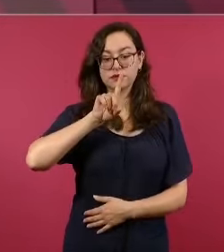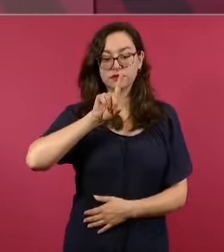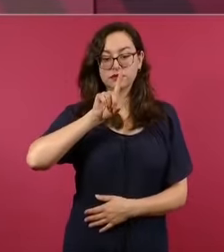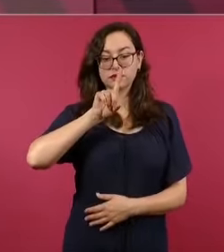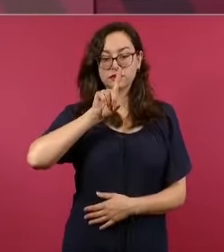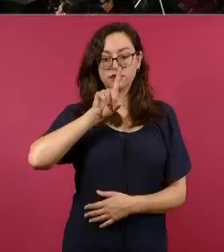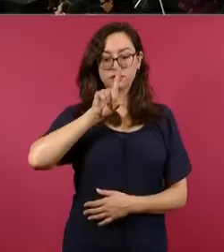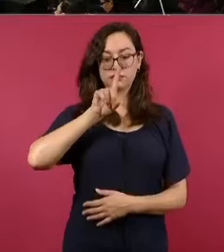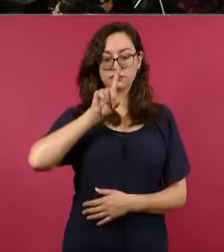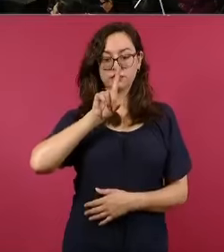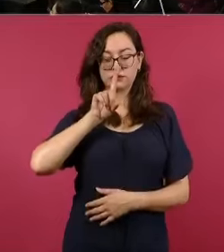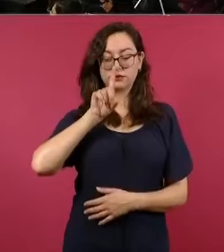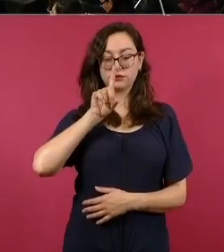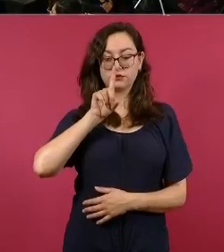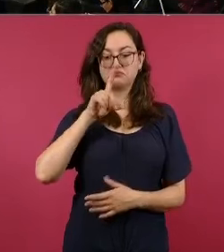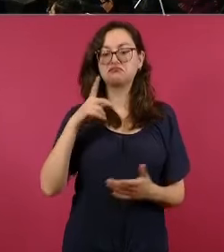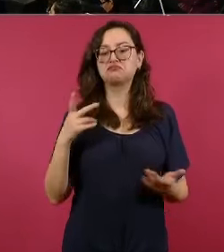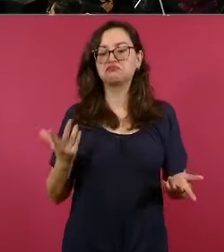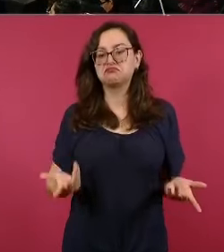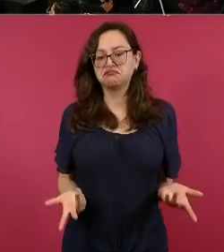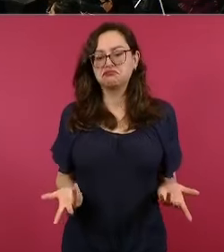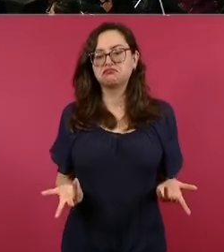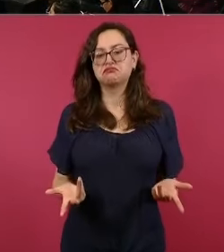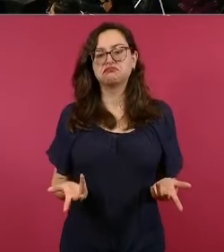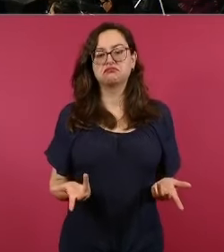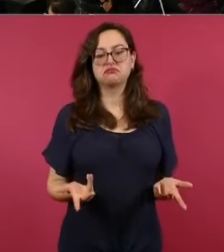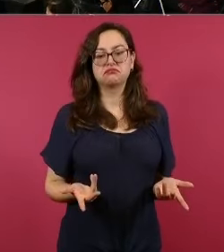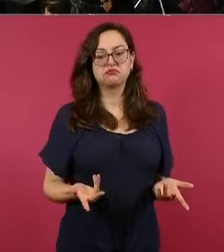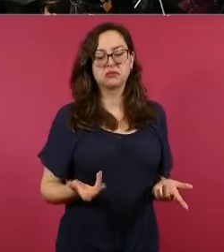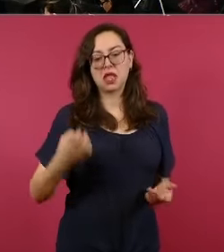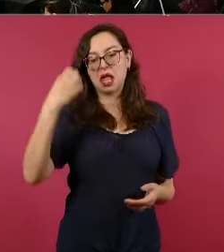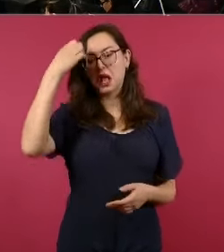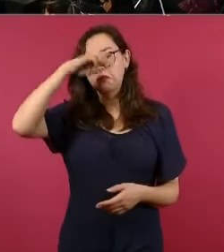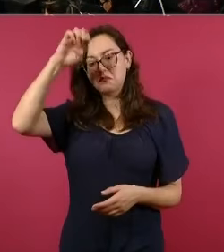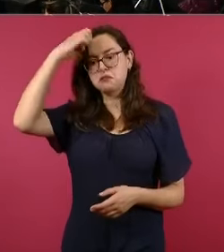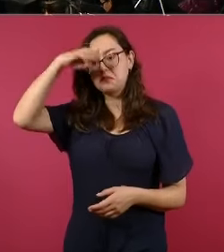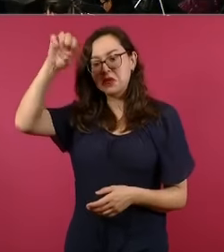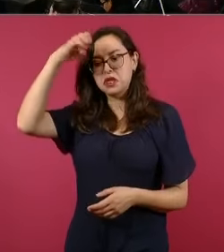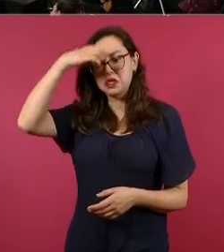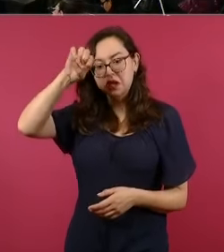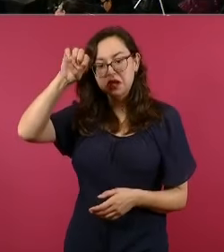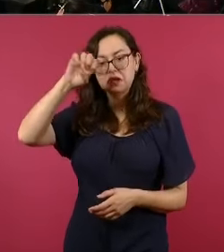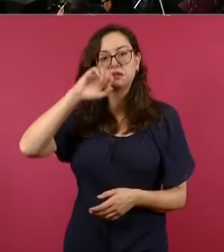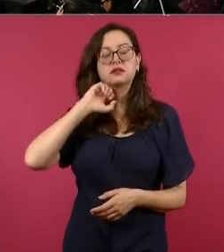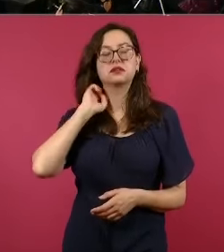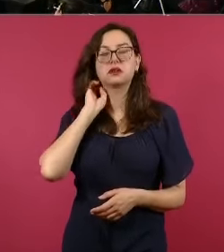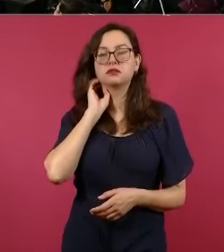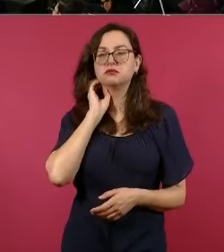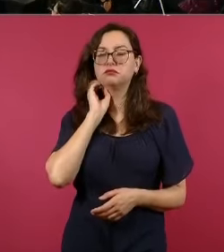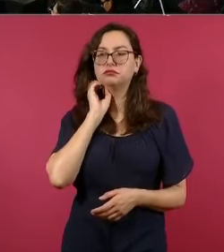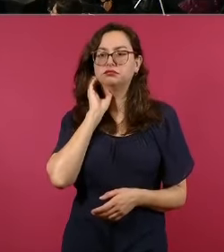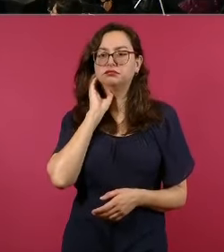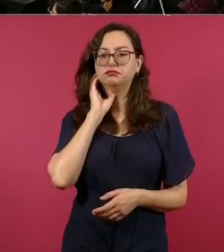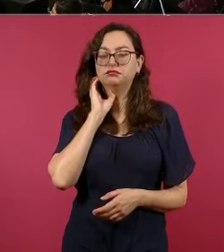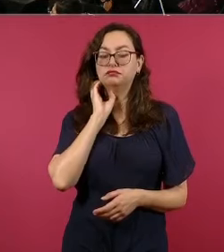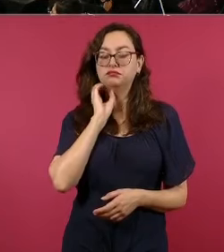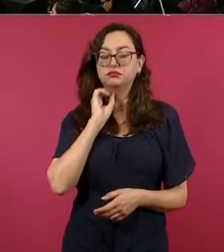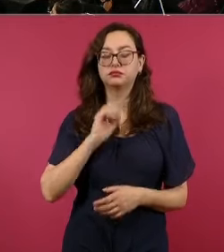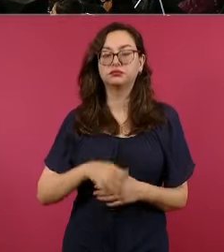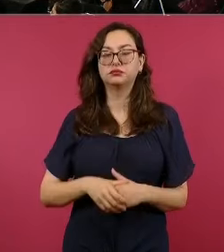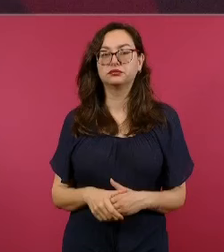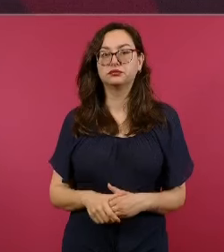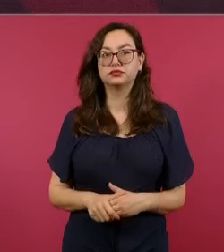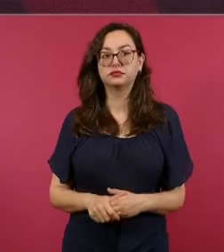esto nada más por la experiencia cuando uno se enfrenta a